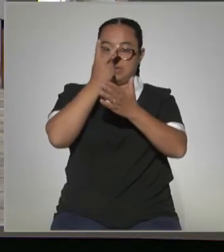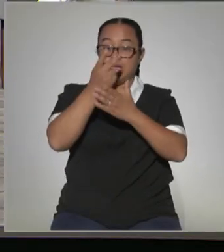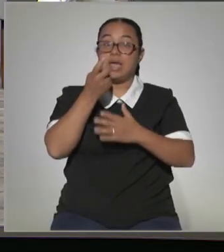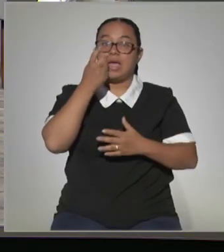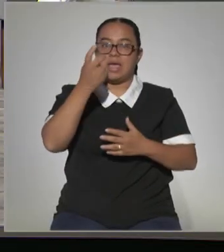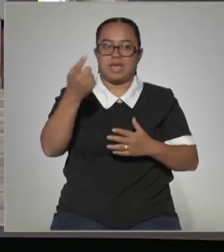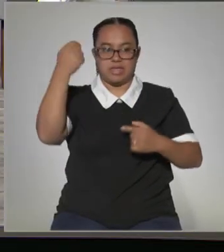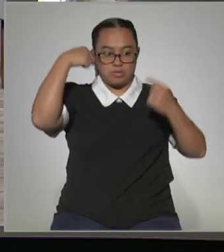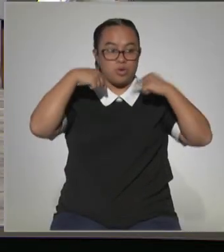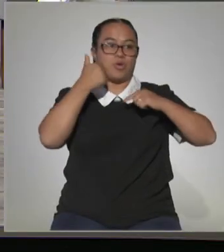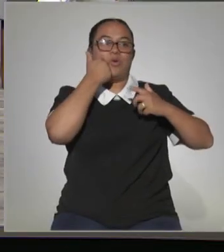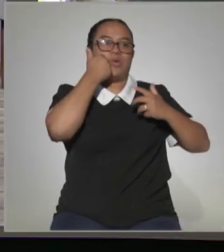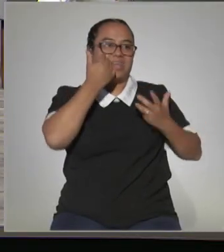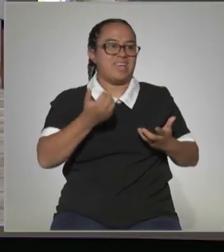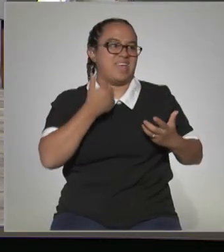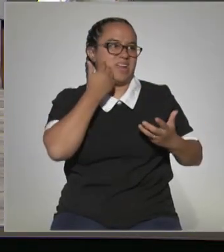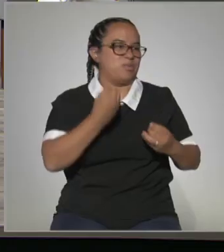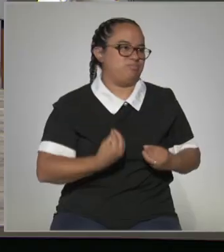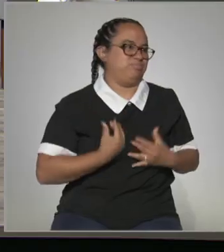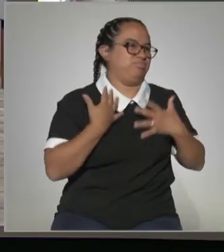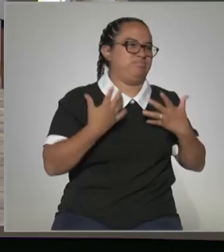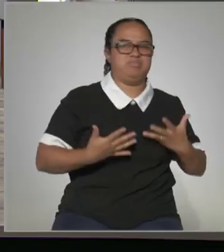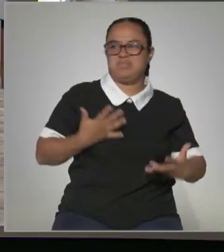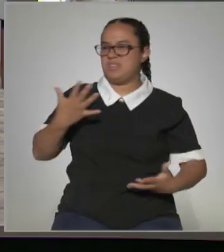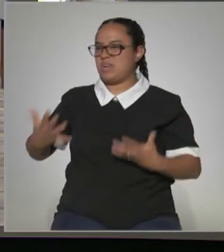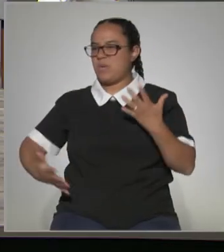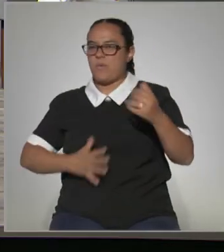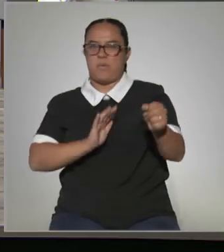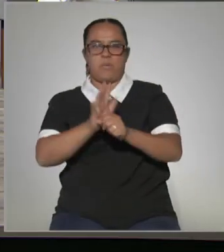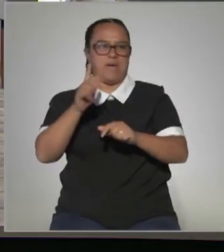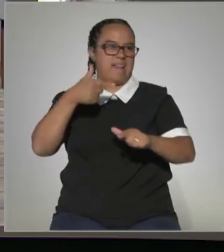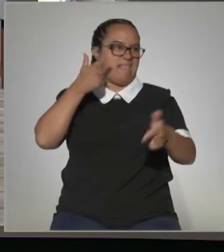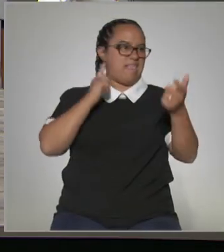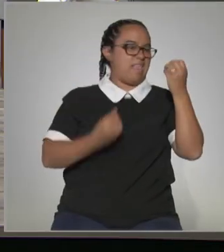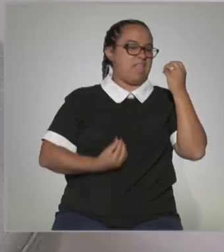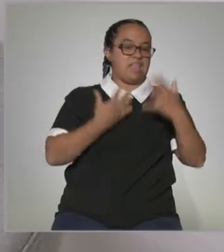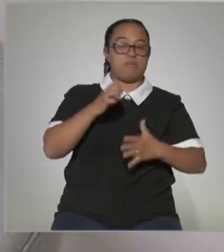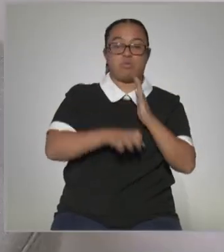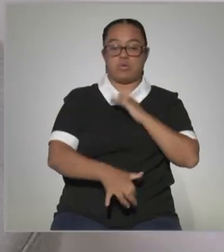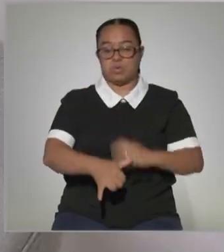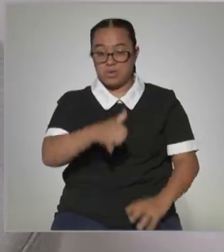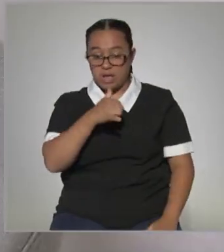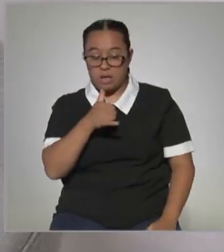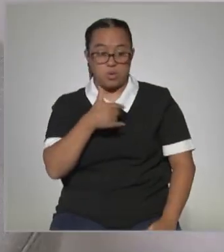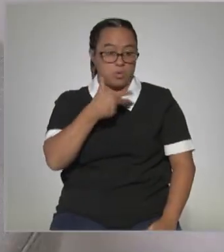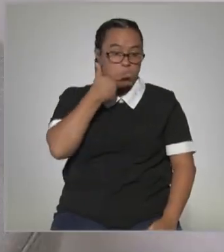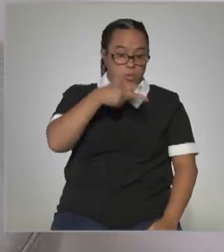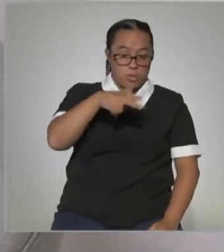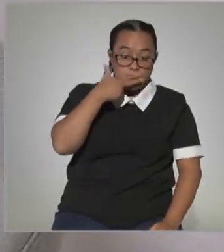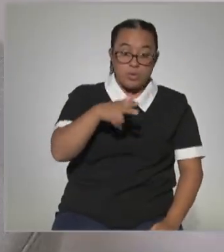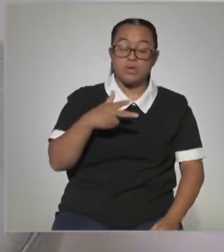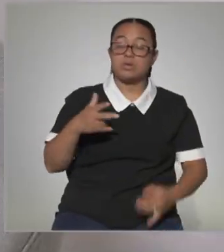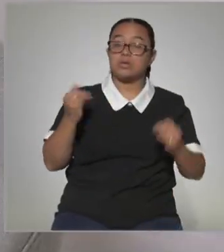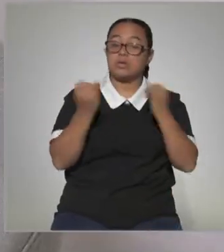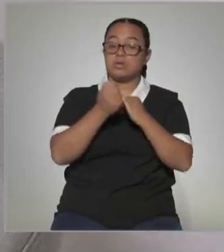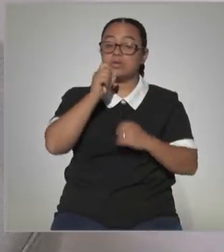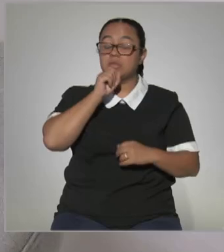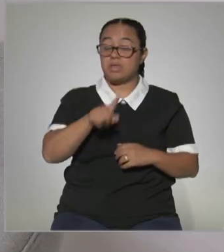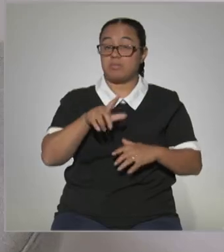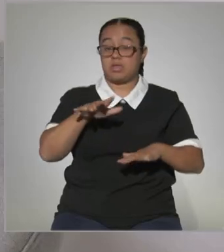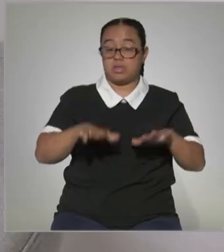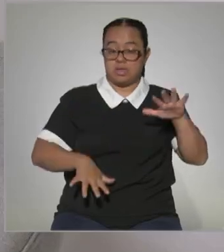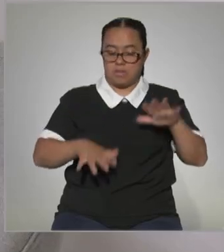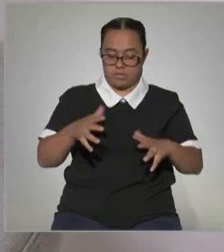hace buscar nuevamente la sustancia o la situación, ¿no? Alcohol, tabaco, lo que sea, incluidas